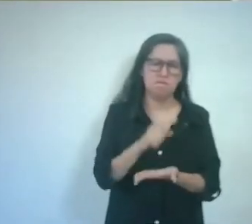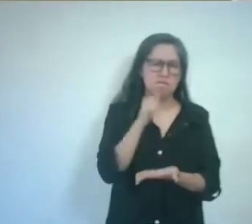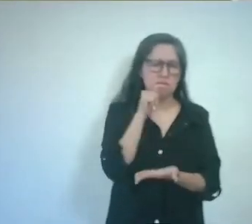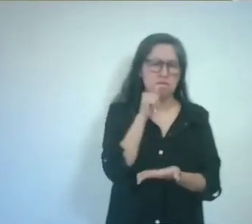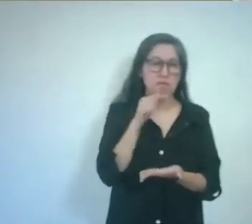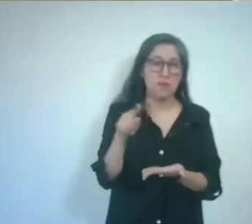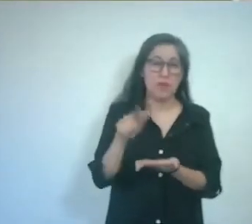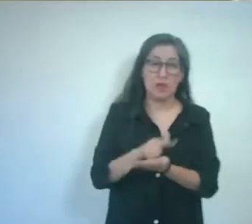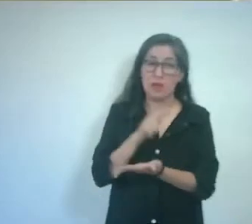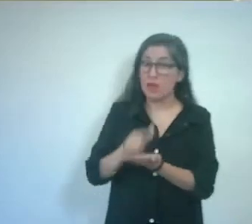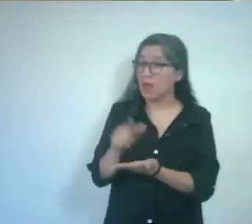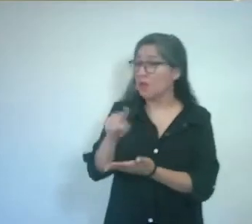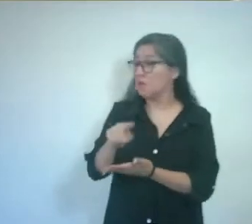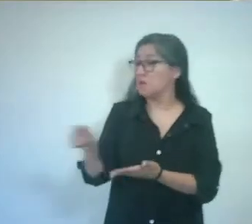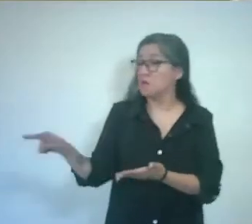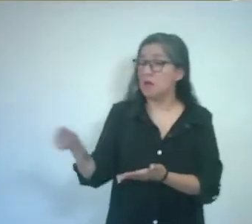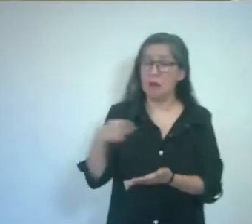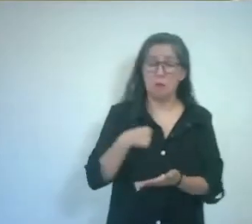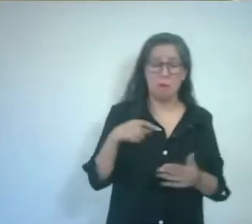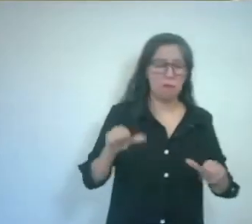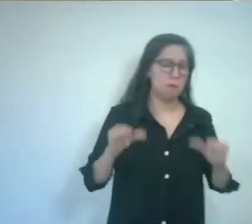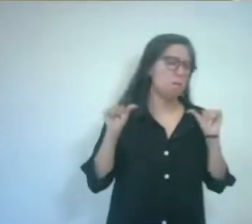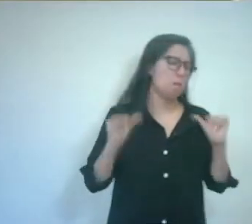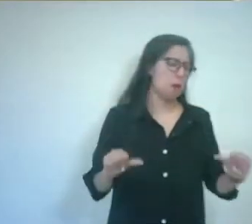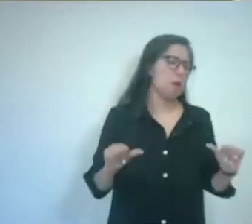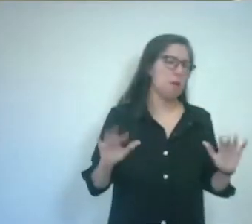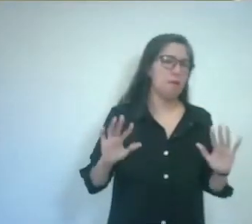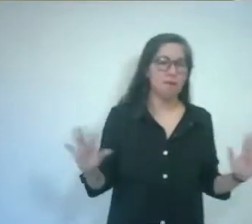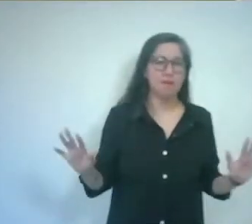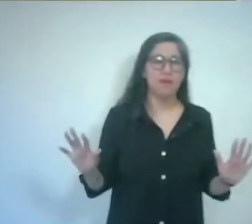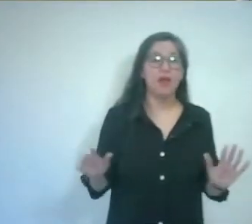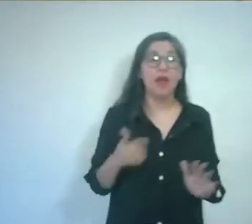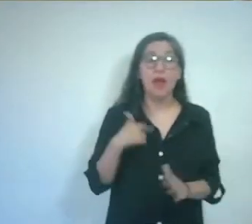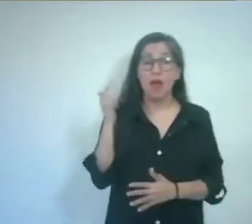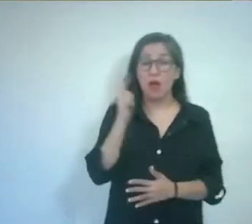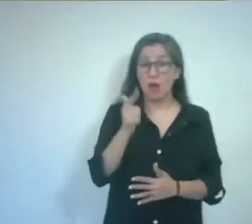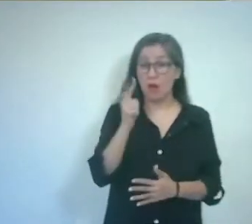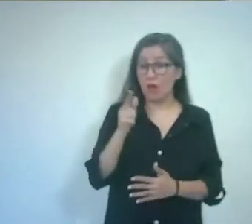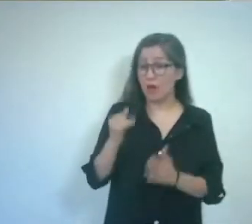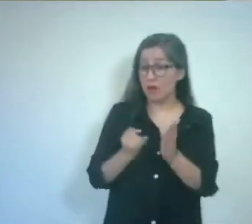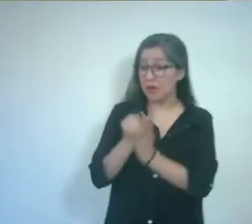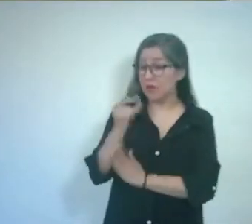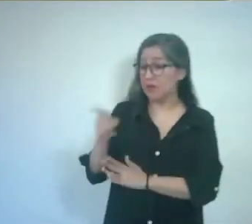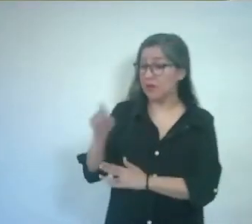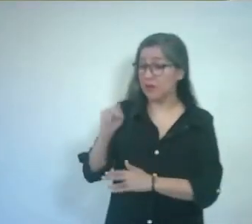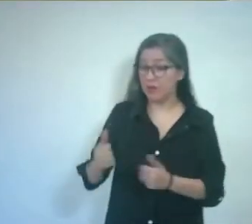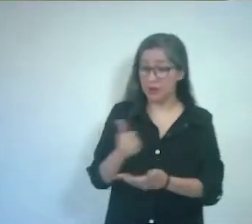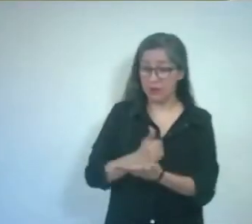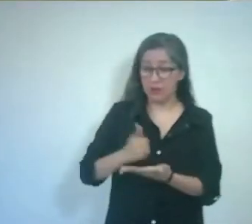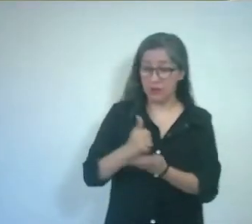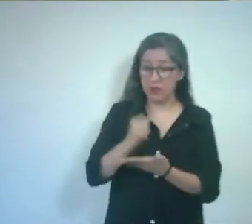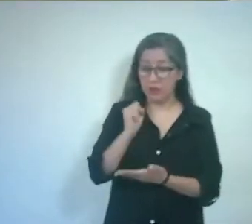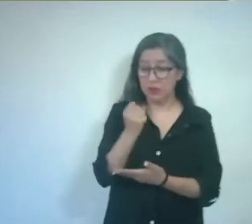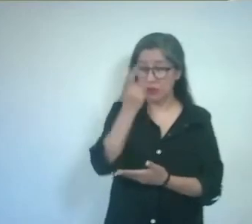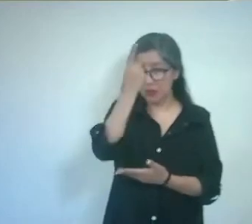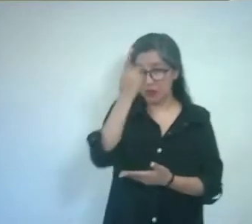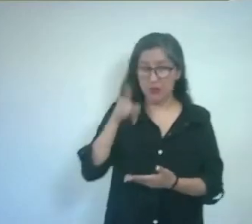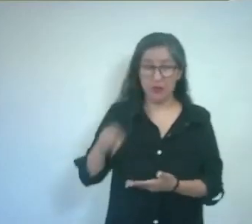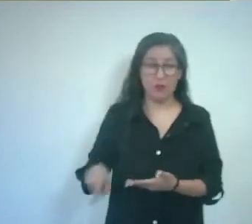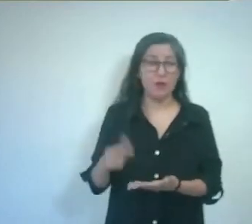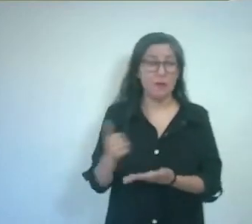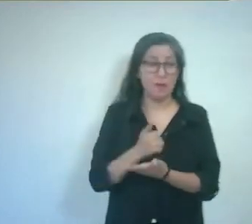aplica menos a ellos. Esperamos que la decisión de los ciudadanos potosinos y la decisión de los